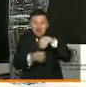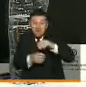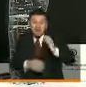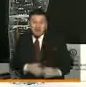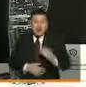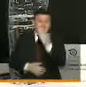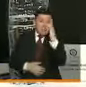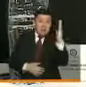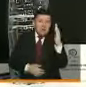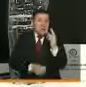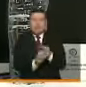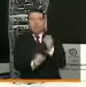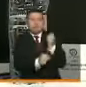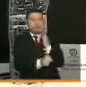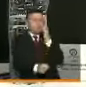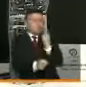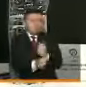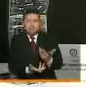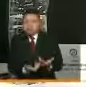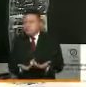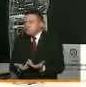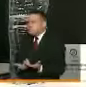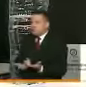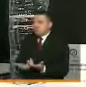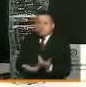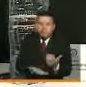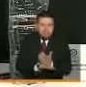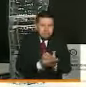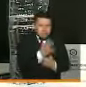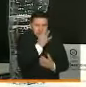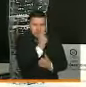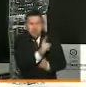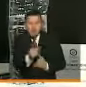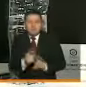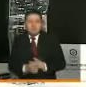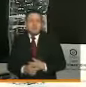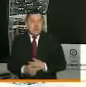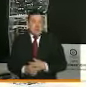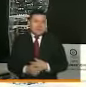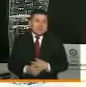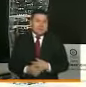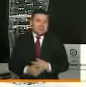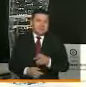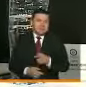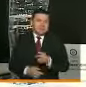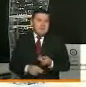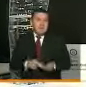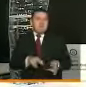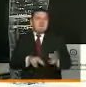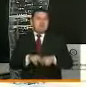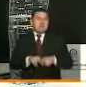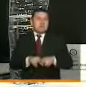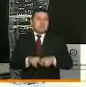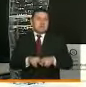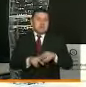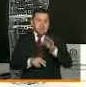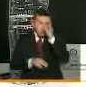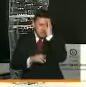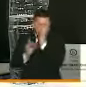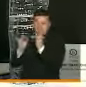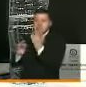habían perdido la capacidad de generar sus propios ingresos pero debido a lain al incremento de nuestra capacidad hospitalaria